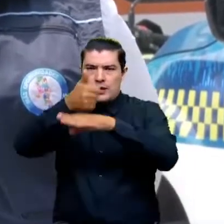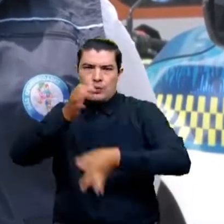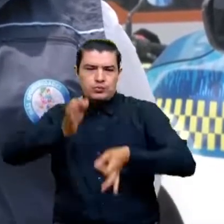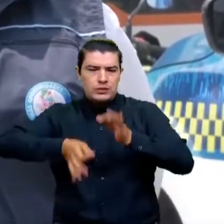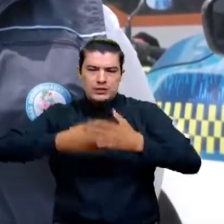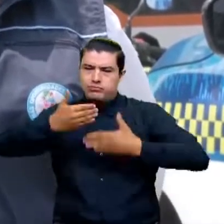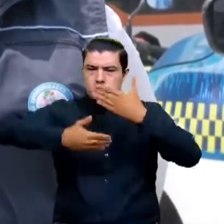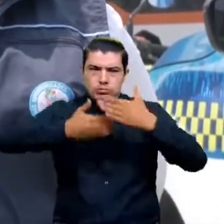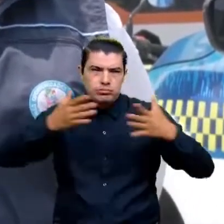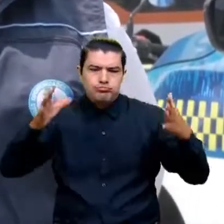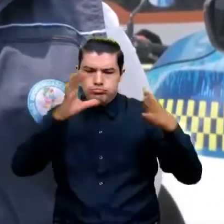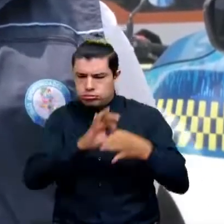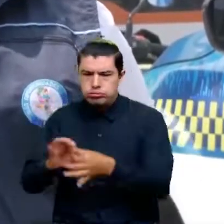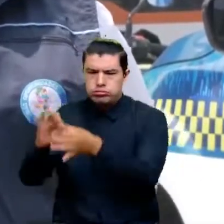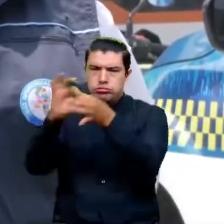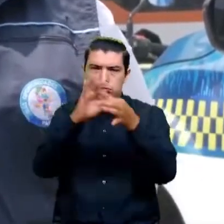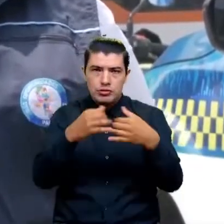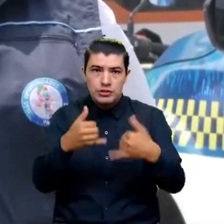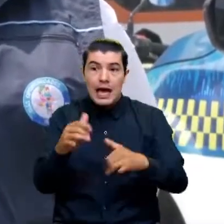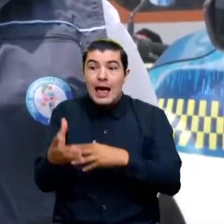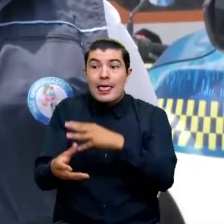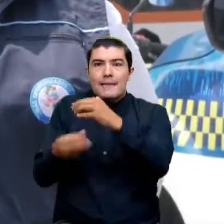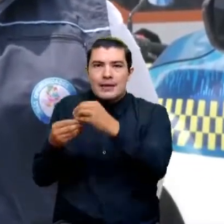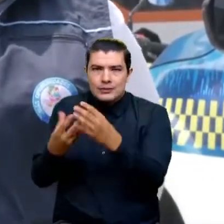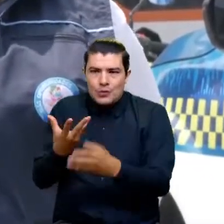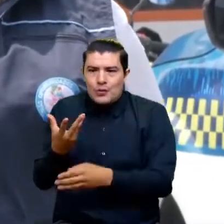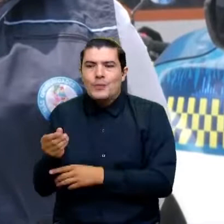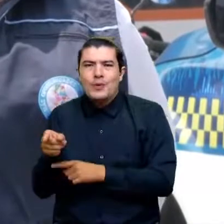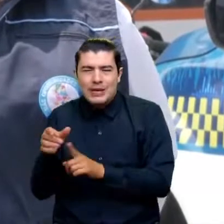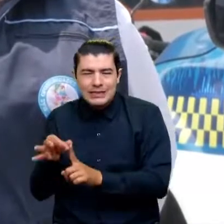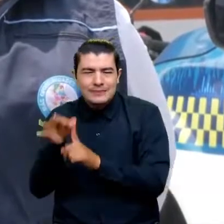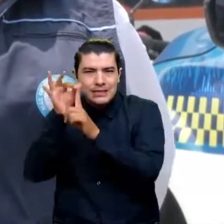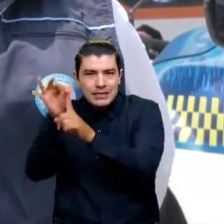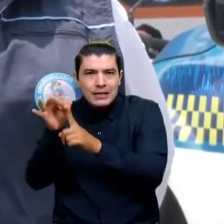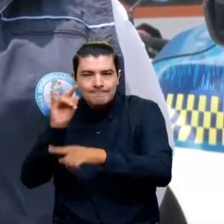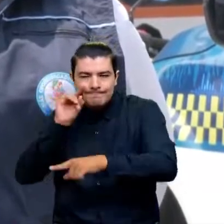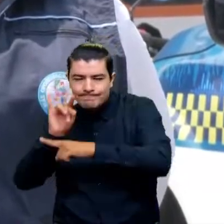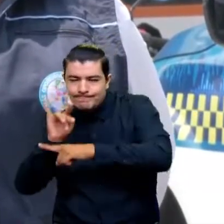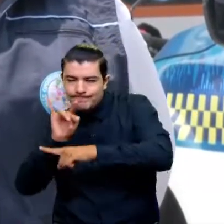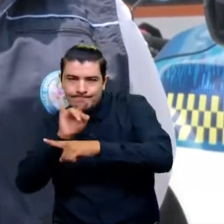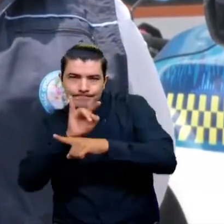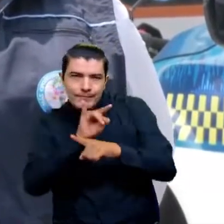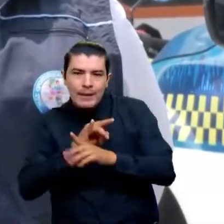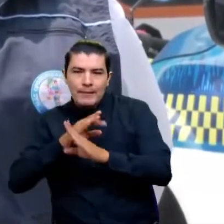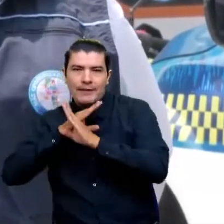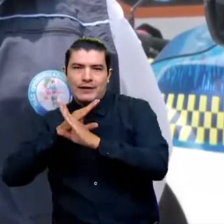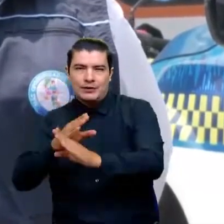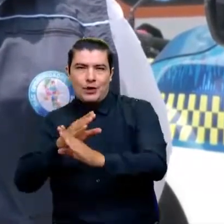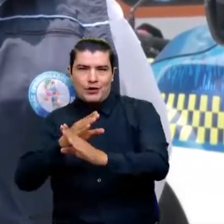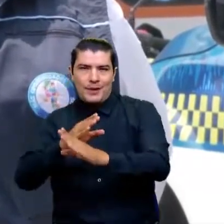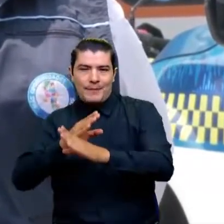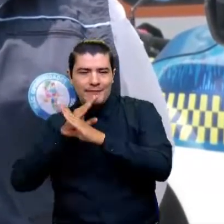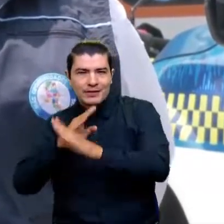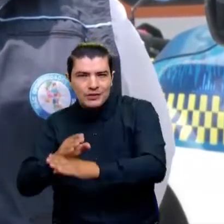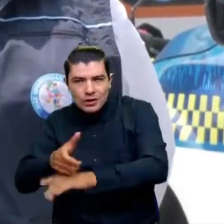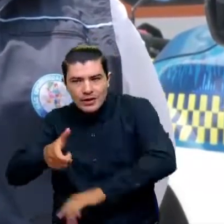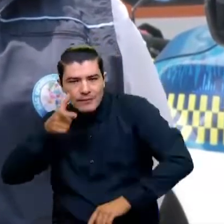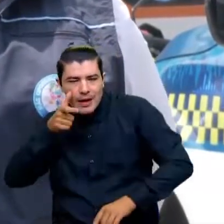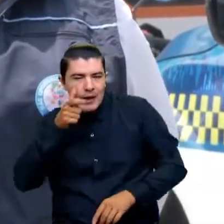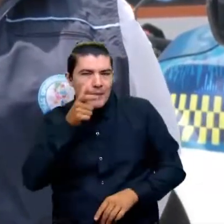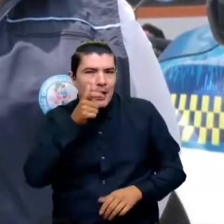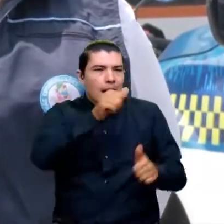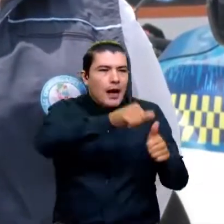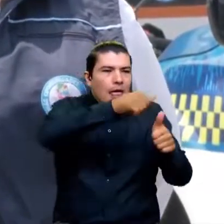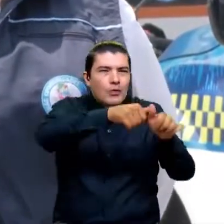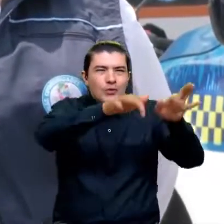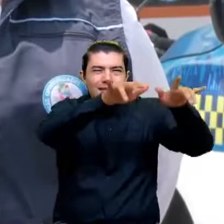judiciales. Además de ello, un componente especial en prevención situacional que la estamos realizando con cada una de las secretarías